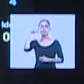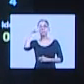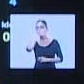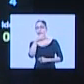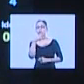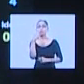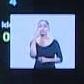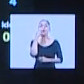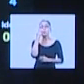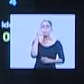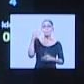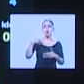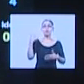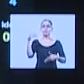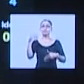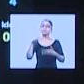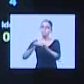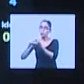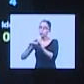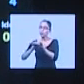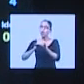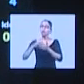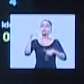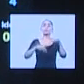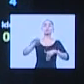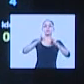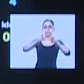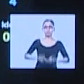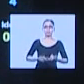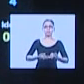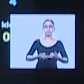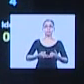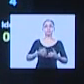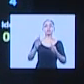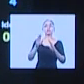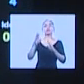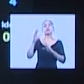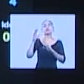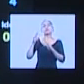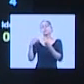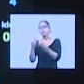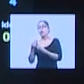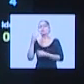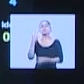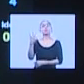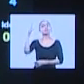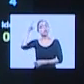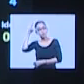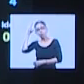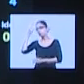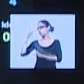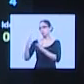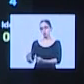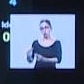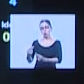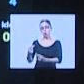muy importante en materia legislativa, no solo para la provincia de Mendoza. Ayer se trataron las leyes de avalúo impositiva, sino también en el ámbito